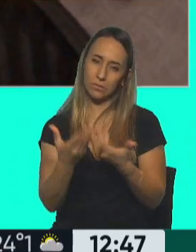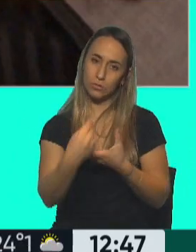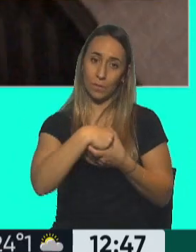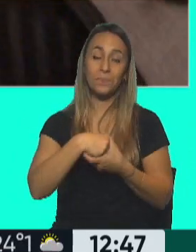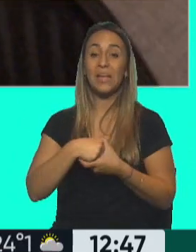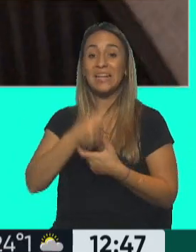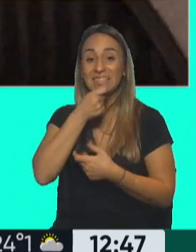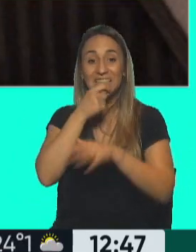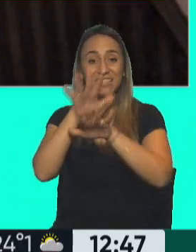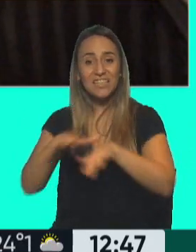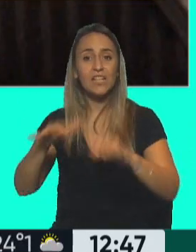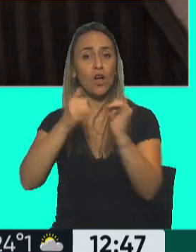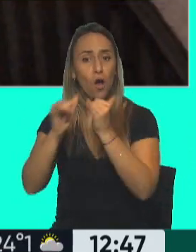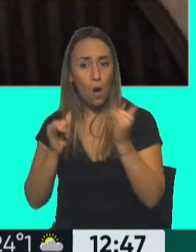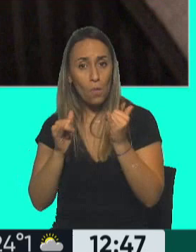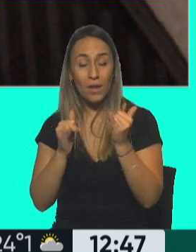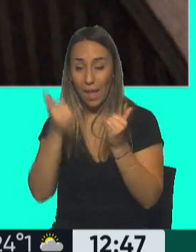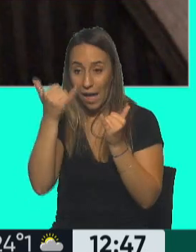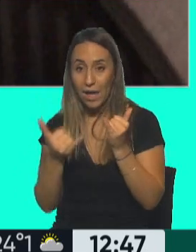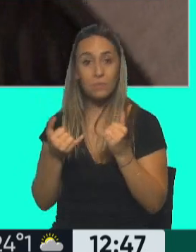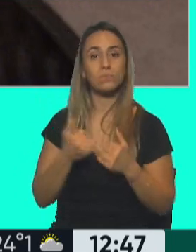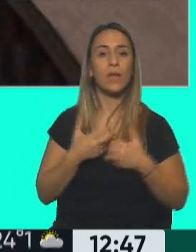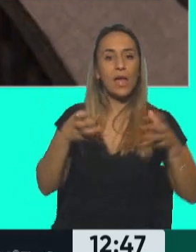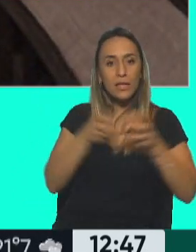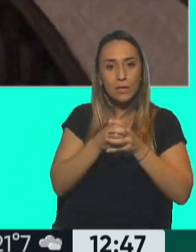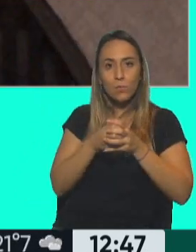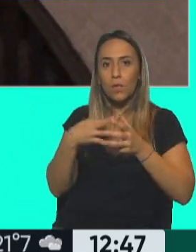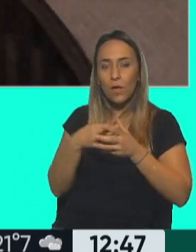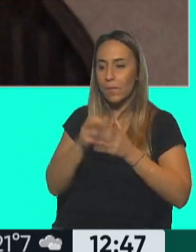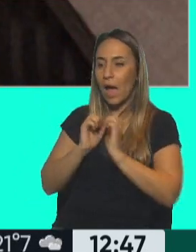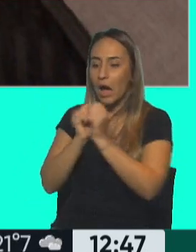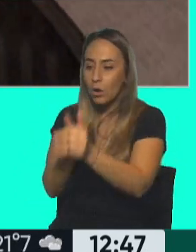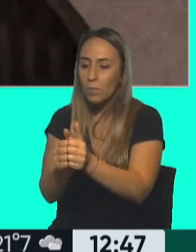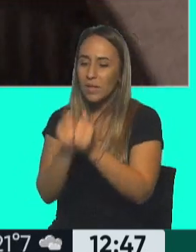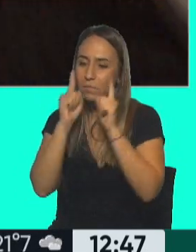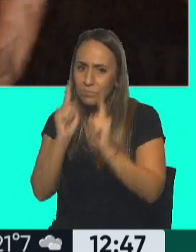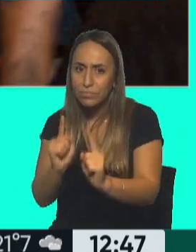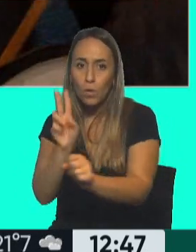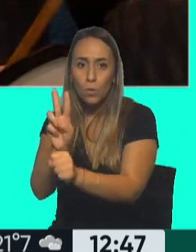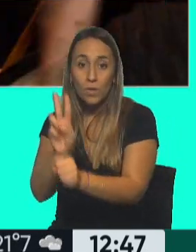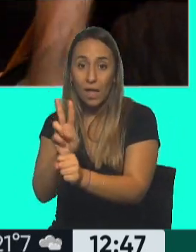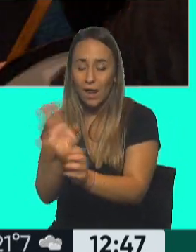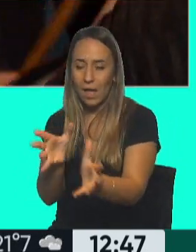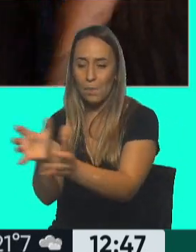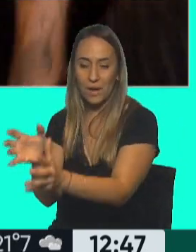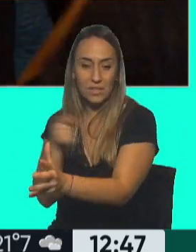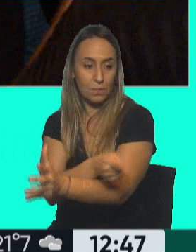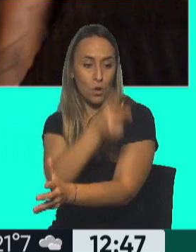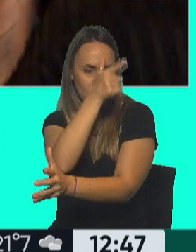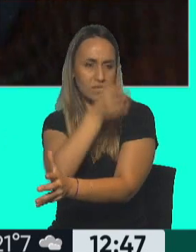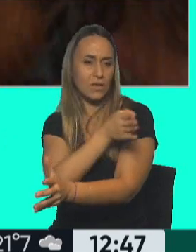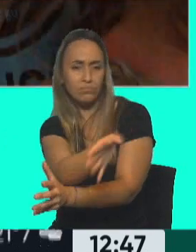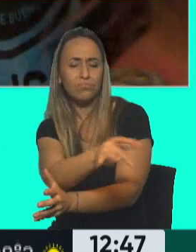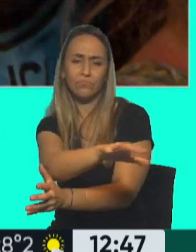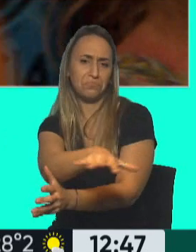adolescentes, tiene que haber un equipo que trabaje para contener la situación de la niña mientras se realiza el operativo que haya que realizarse